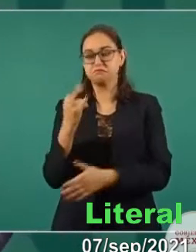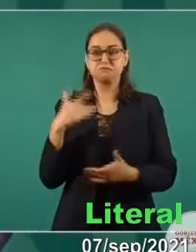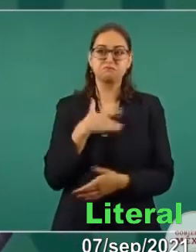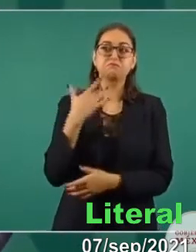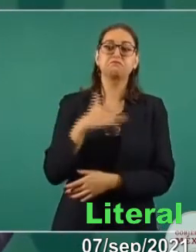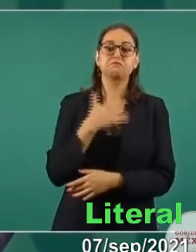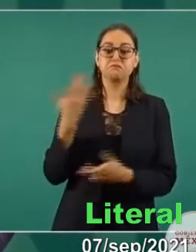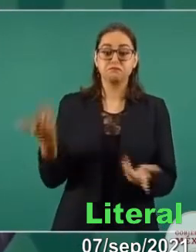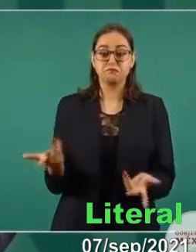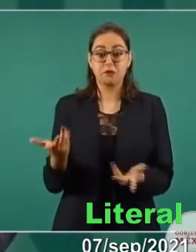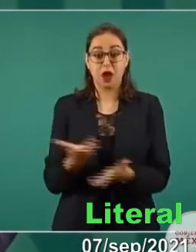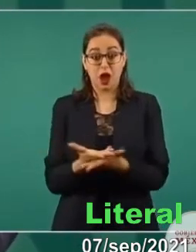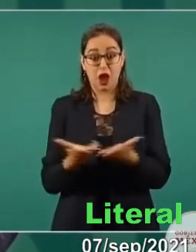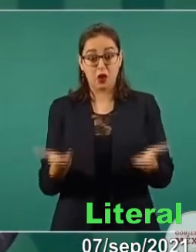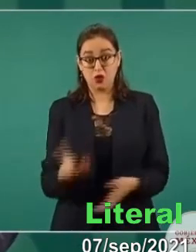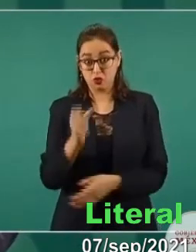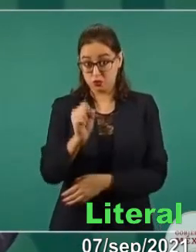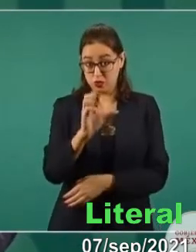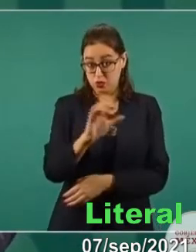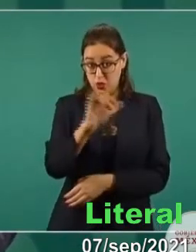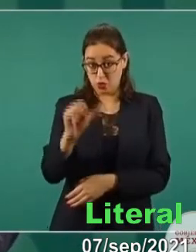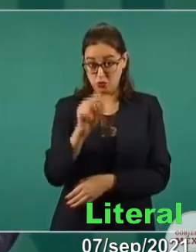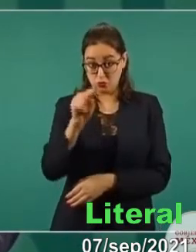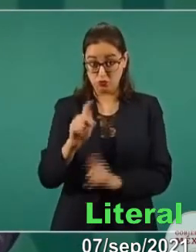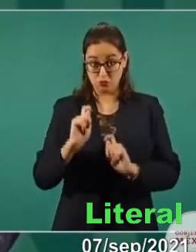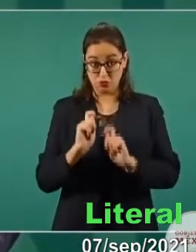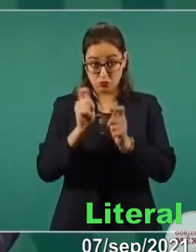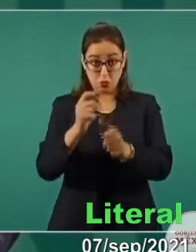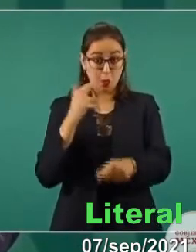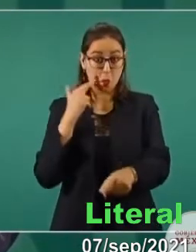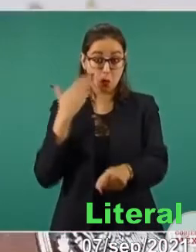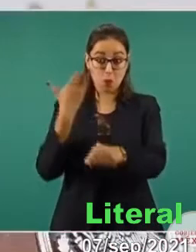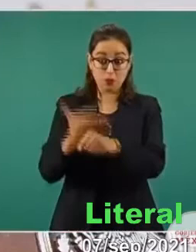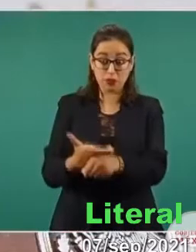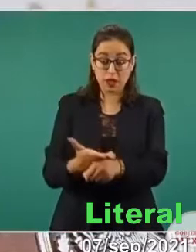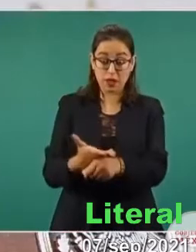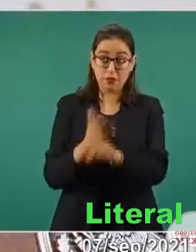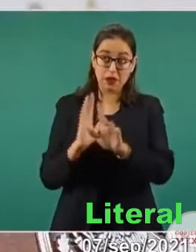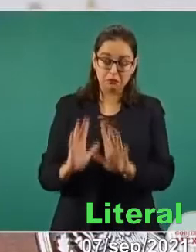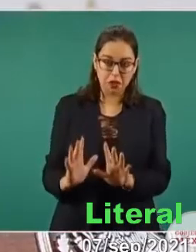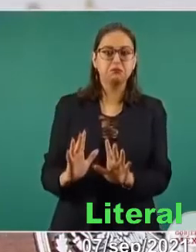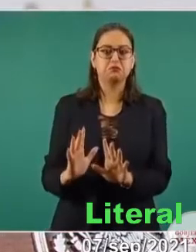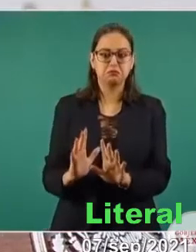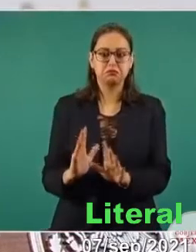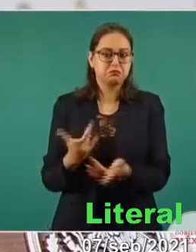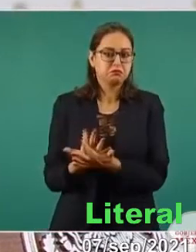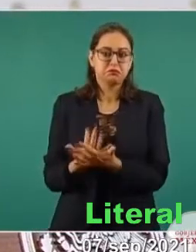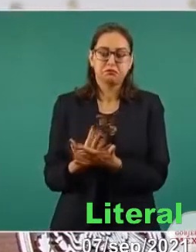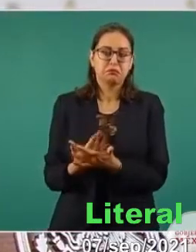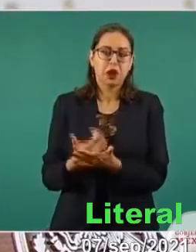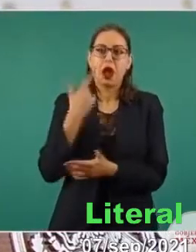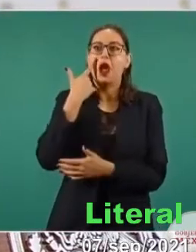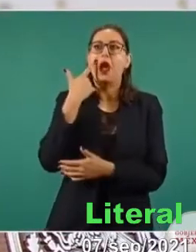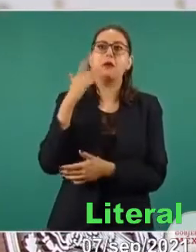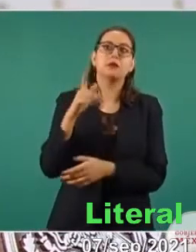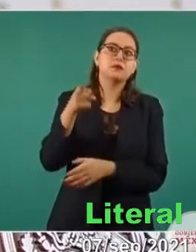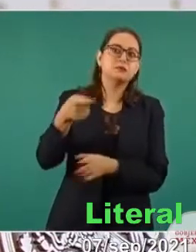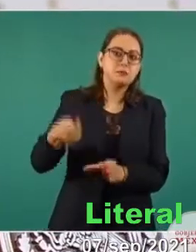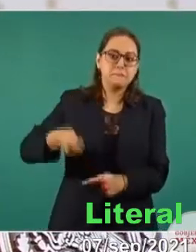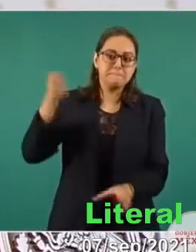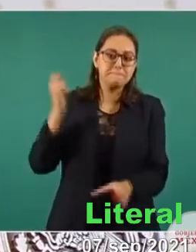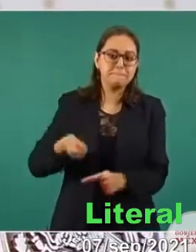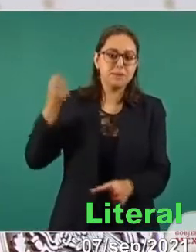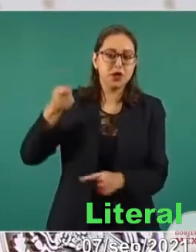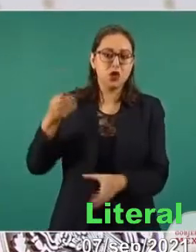atendiendo el Poder Judicial, la Suprema Corte, de esperar la resolución de la